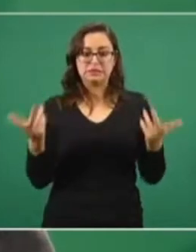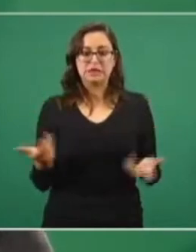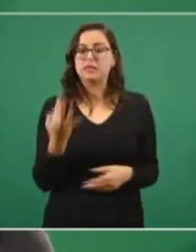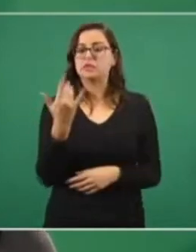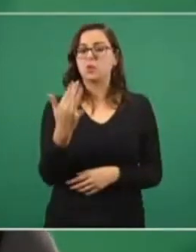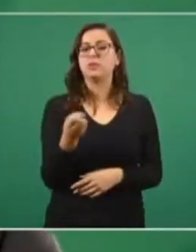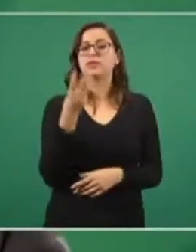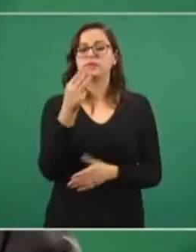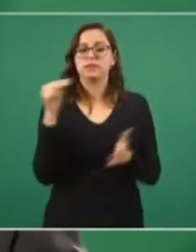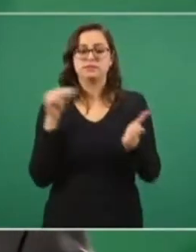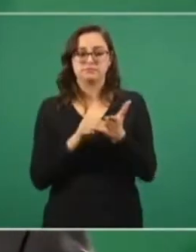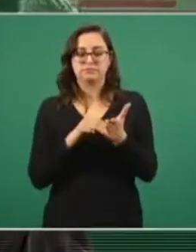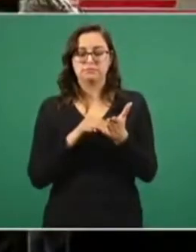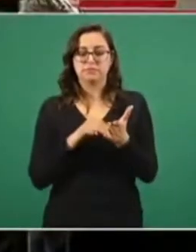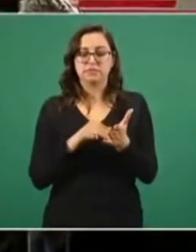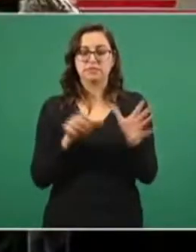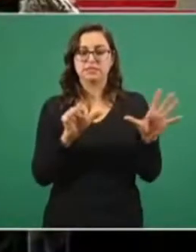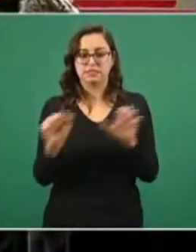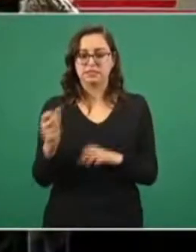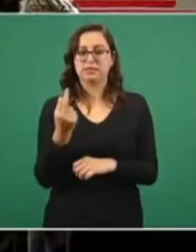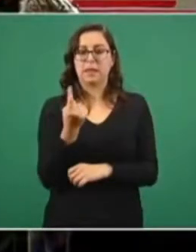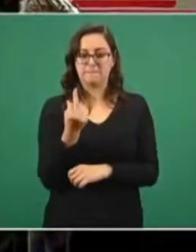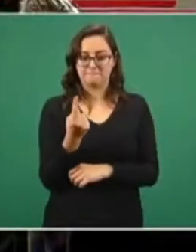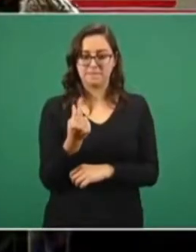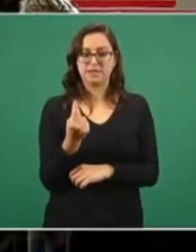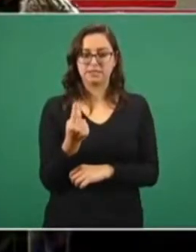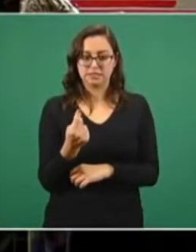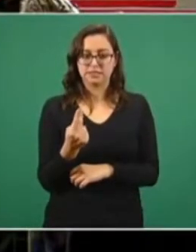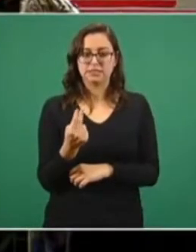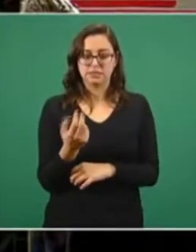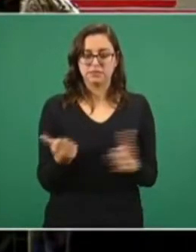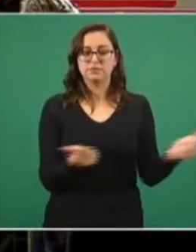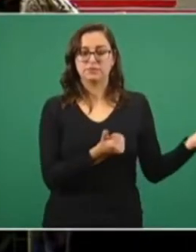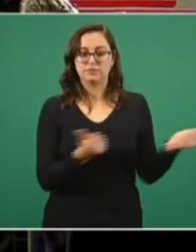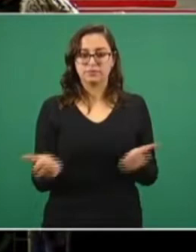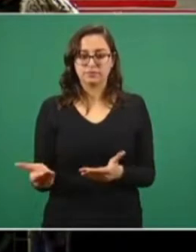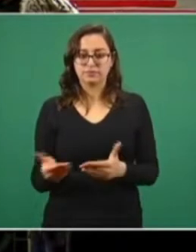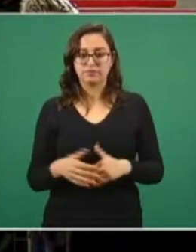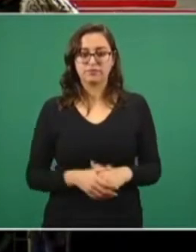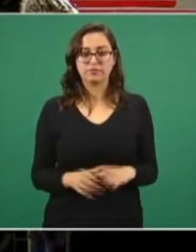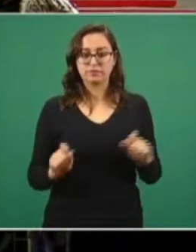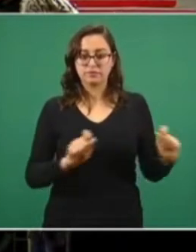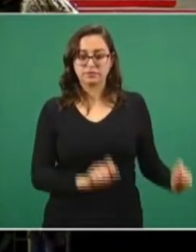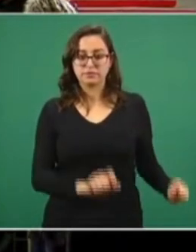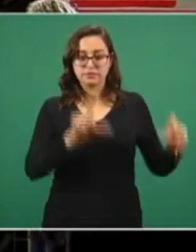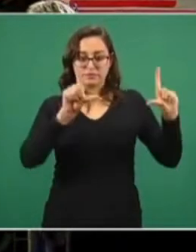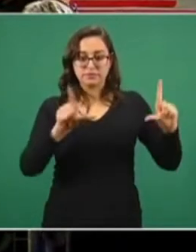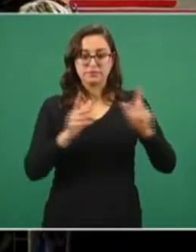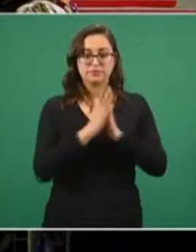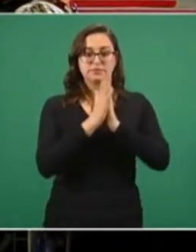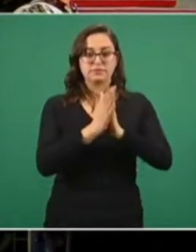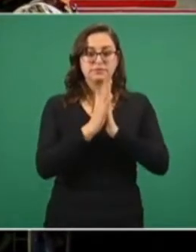más de 53,000, me parece que 625 dosis, si me ponen la diapositiva, por favor.